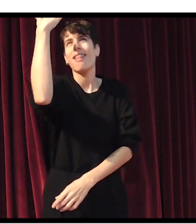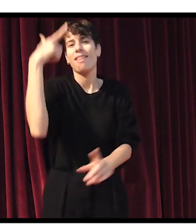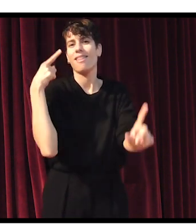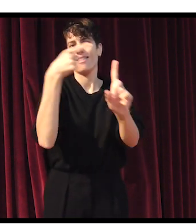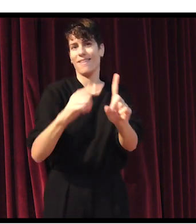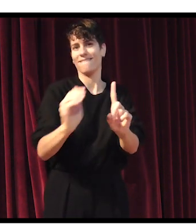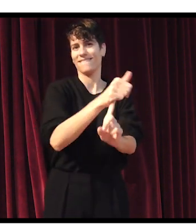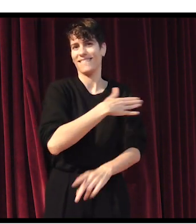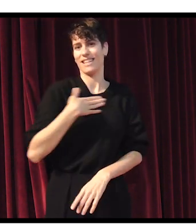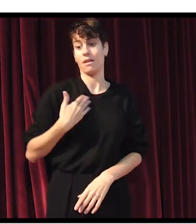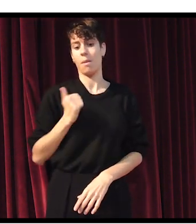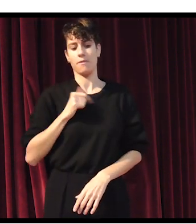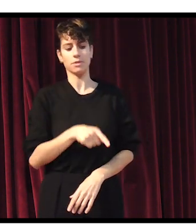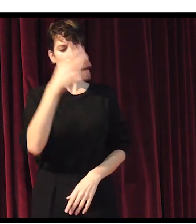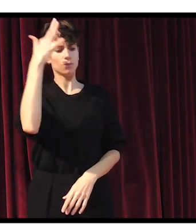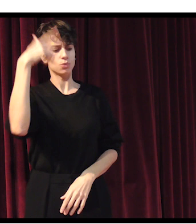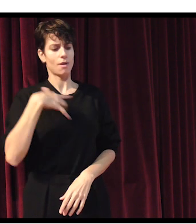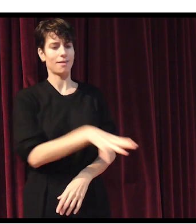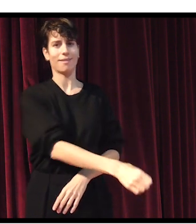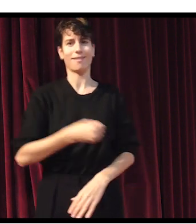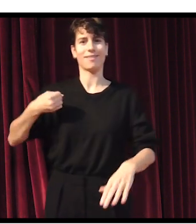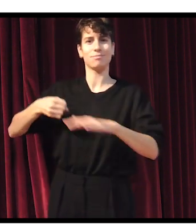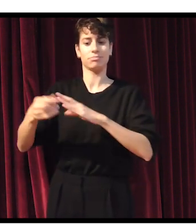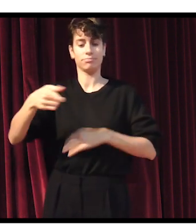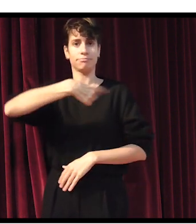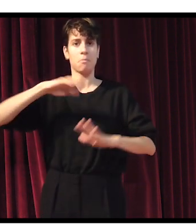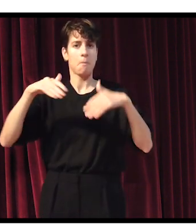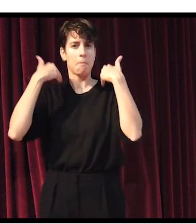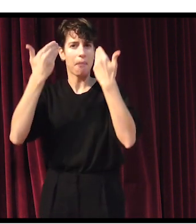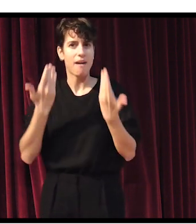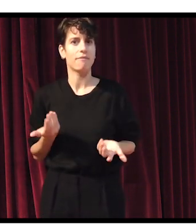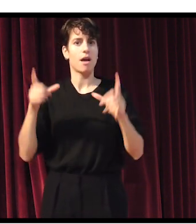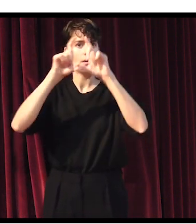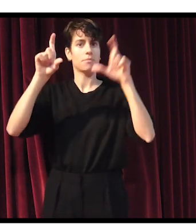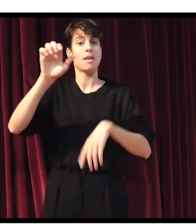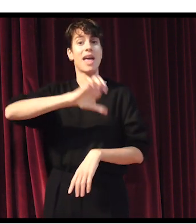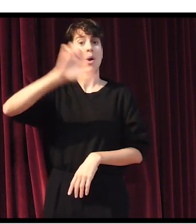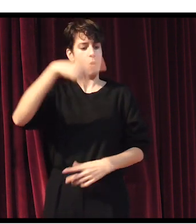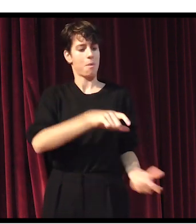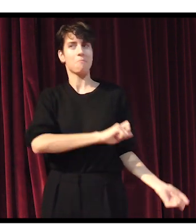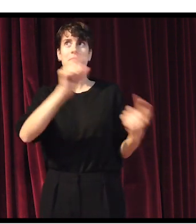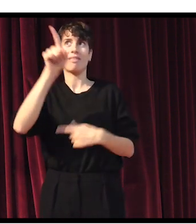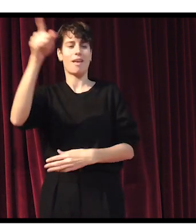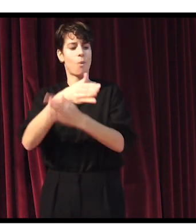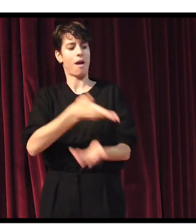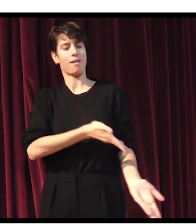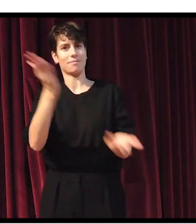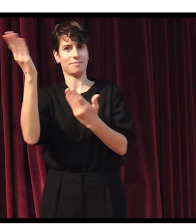era aprovechado en algunos casos por agentes y organizaciones sin escrúpulos que enviaban a estos jugadores a Europa para darles esa